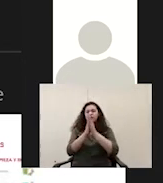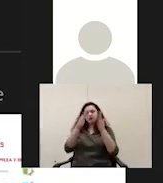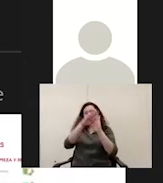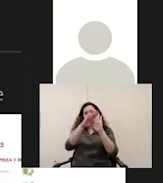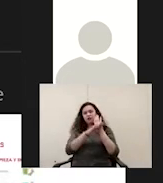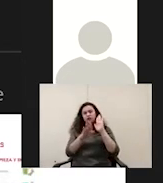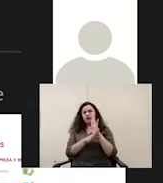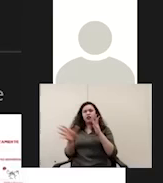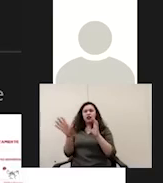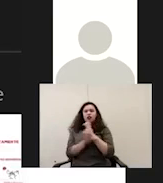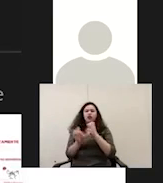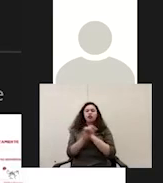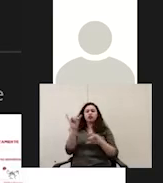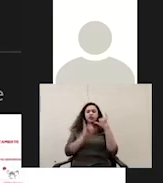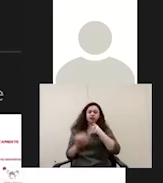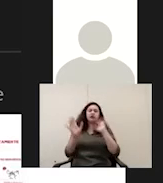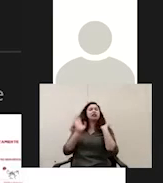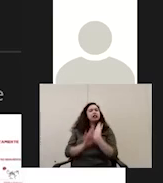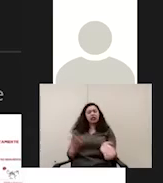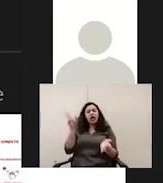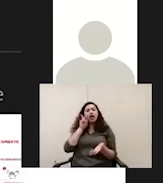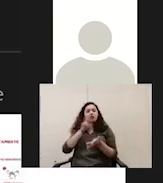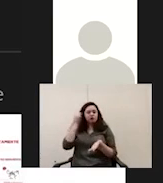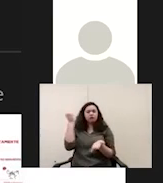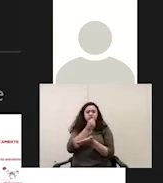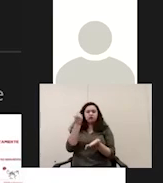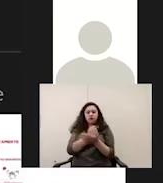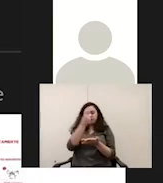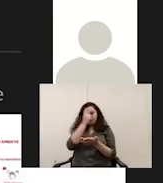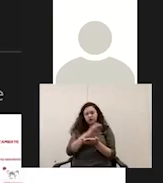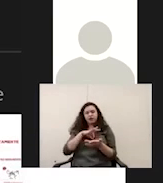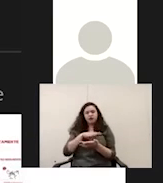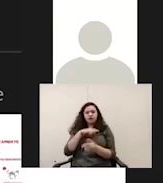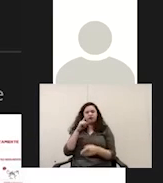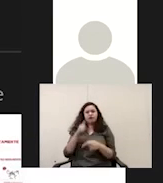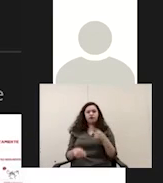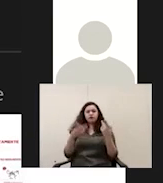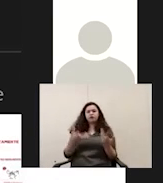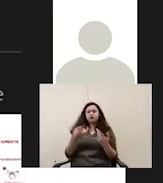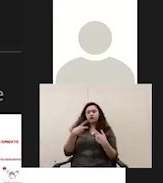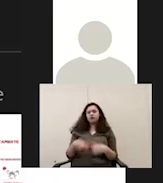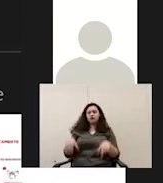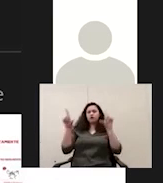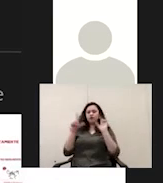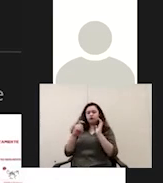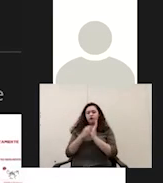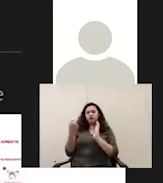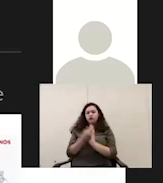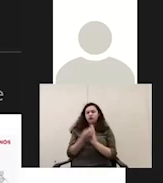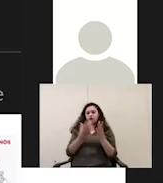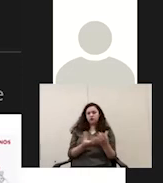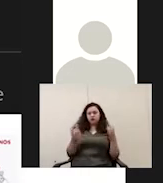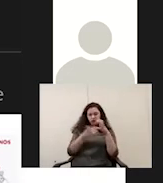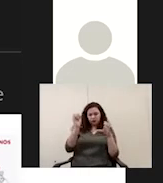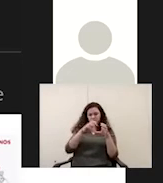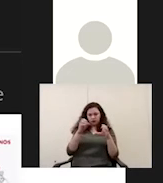están avalados para hacer la desinfección. Estas son las técnicas del triple balde y las